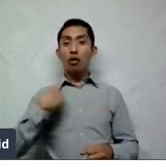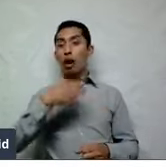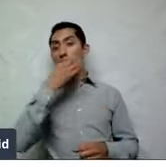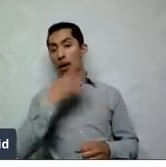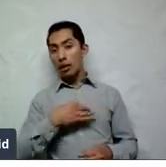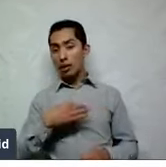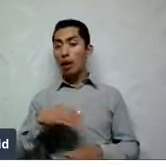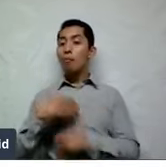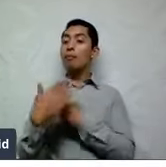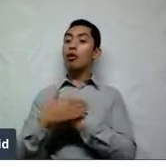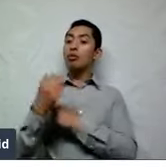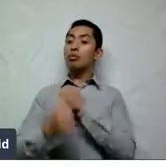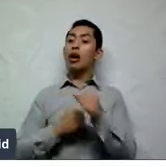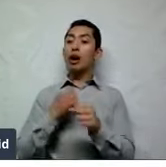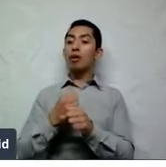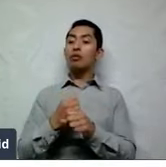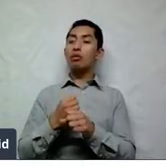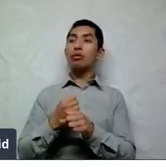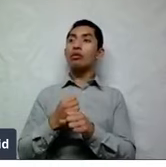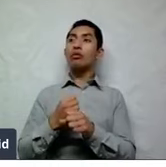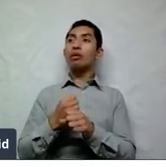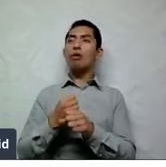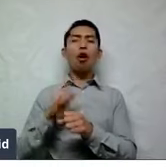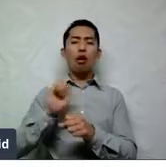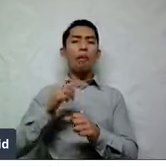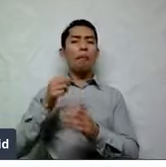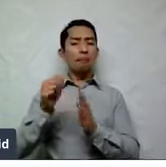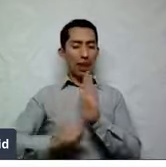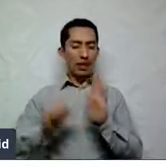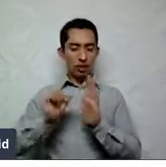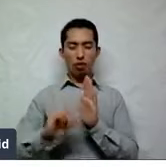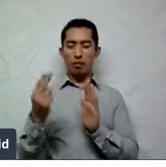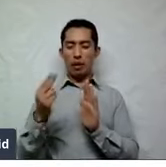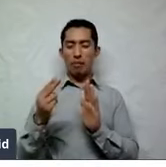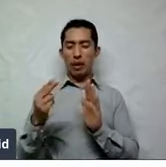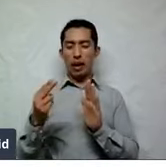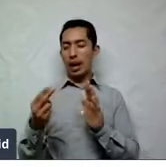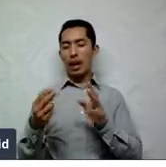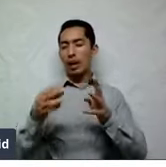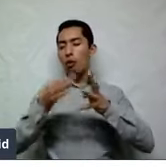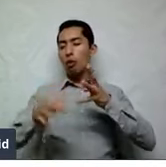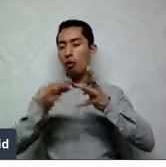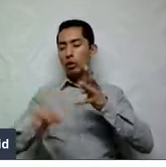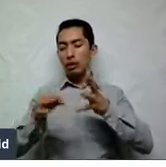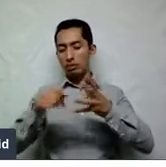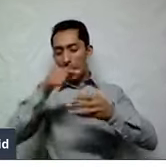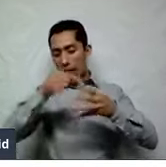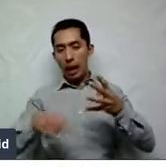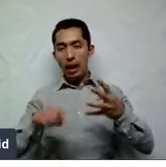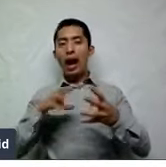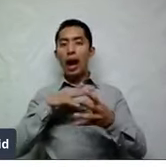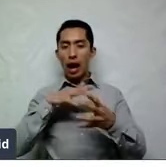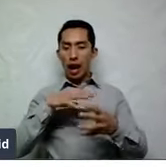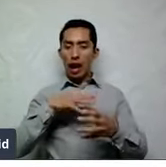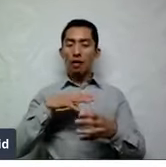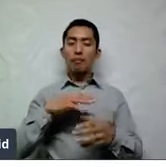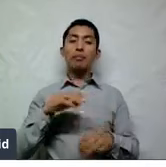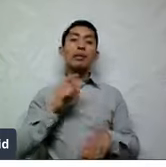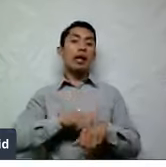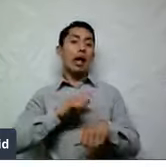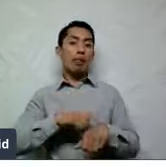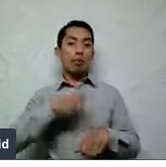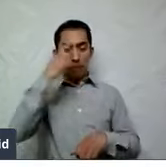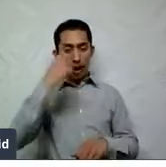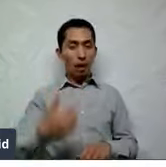aparecer a finales de noviembre y esperemos que sí, así sea, porque todavía tendríamos tiempo de poner la vacuna